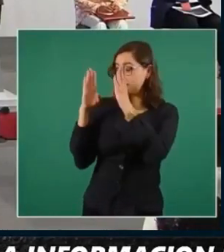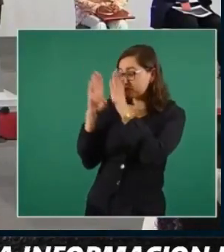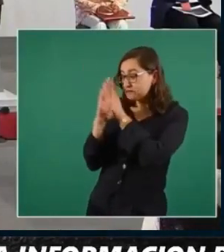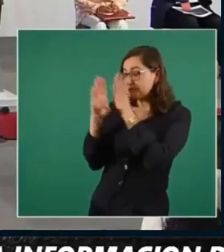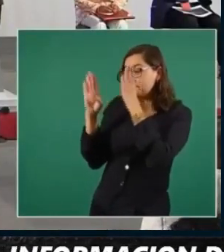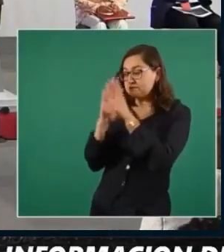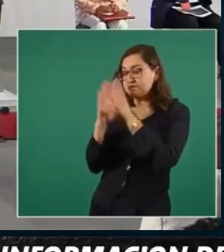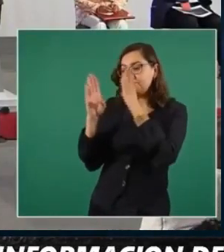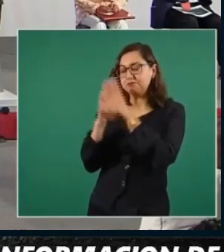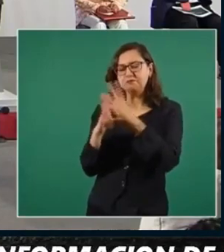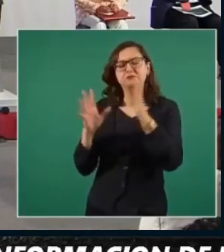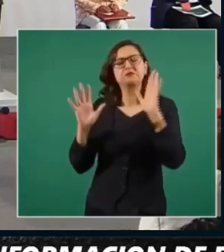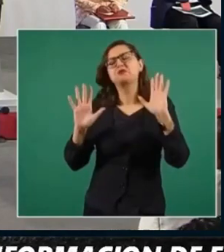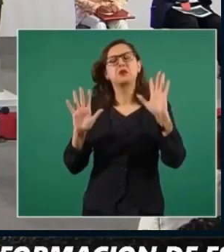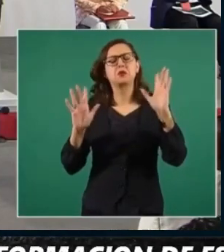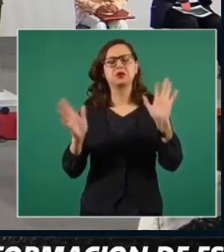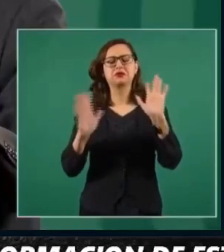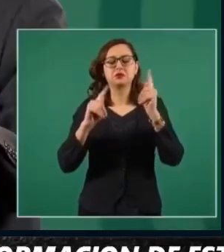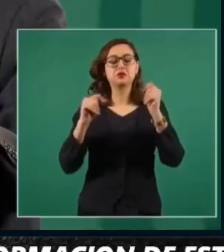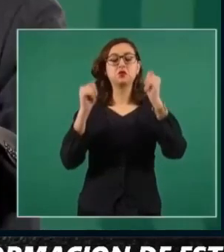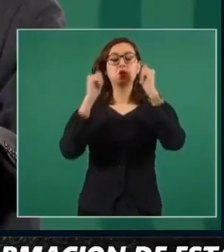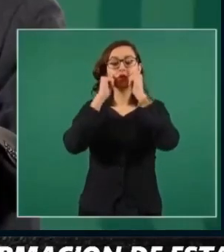Imaginemos cuánto costaba,